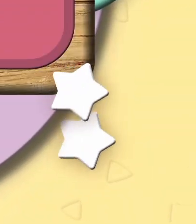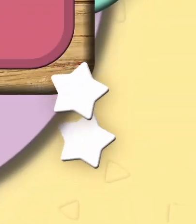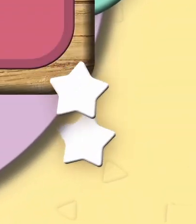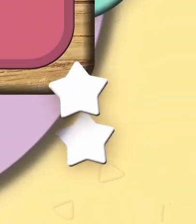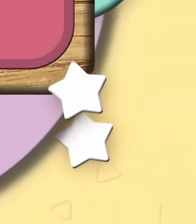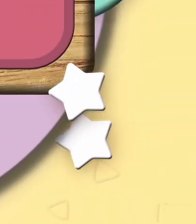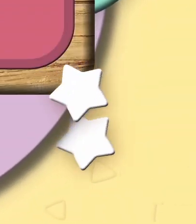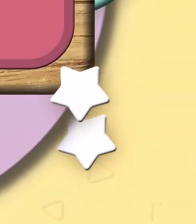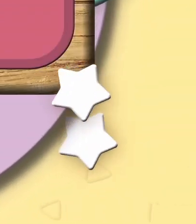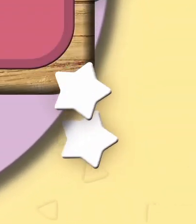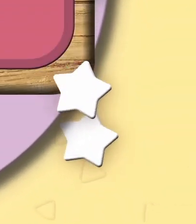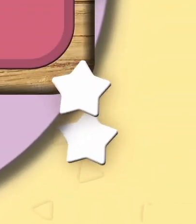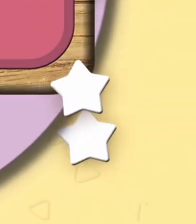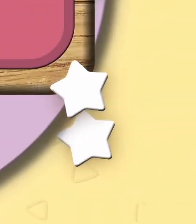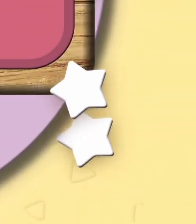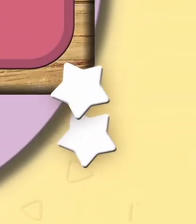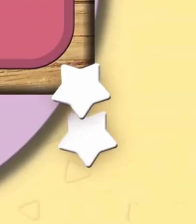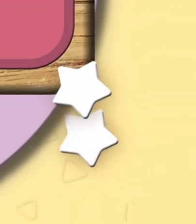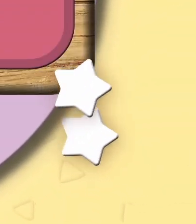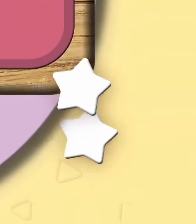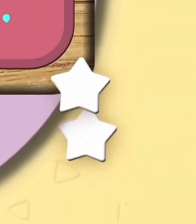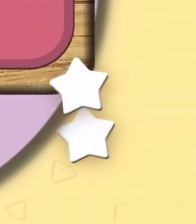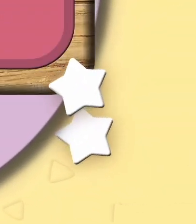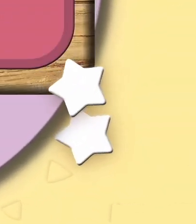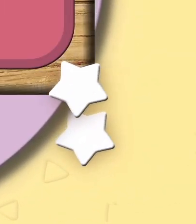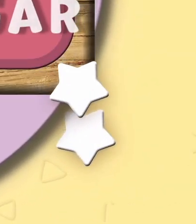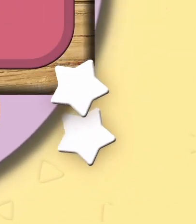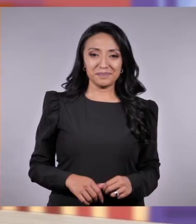A cocinar y jugar.